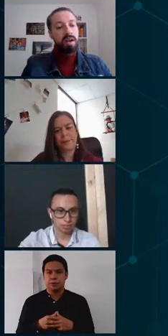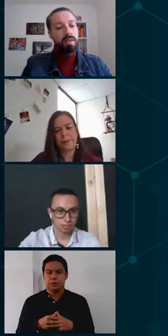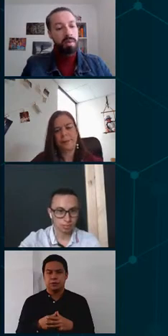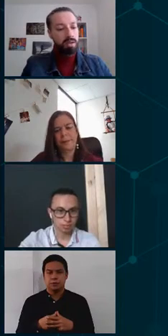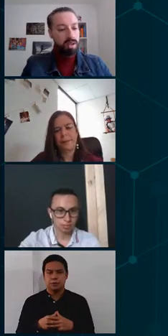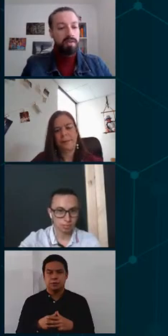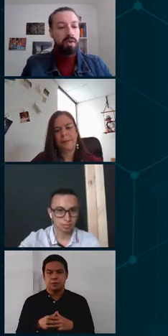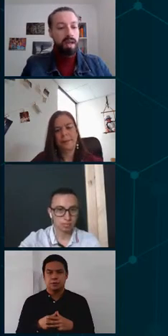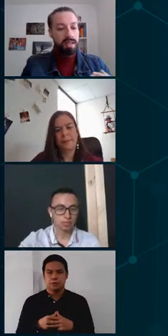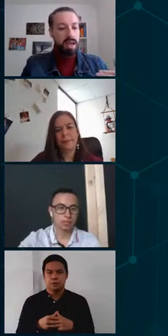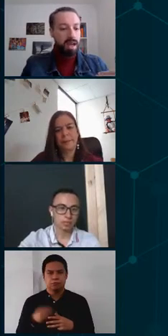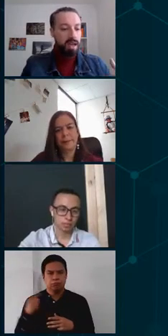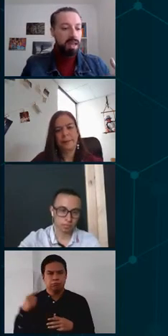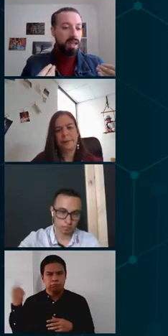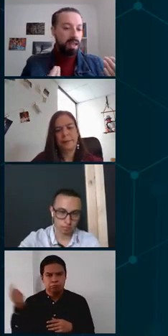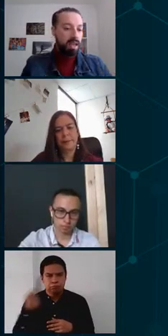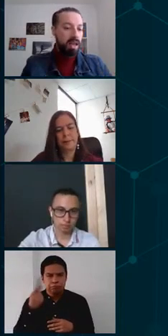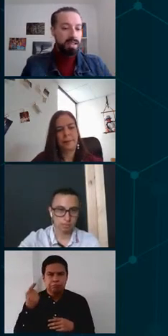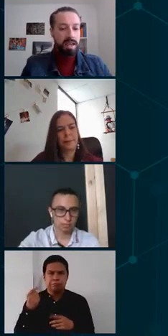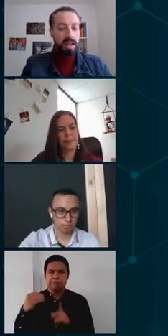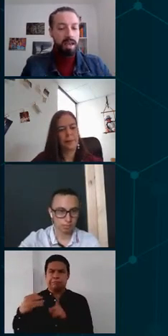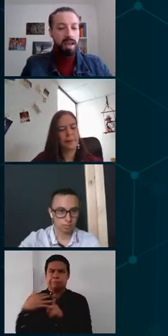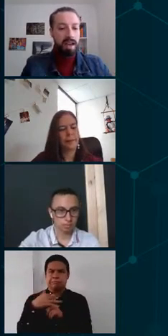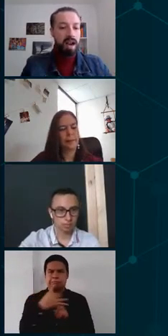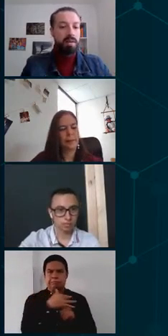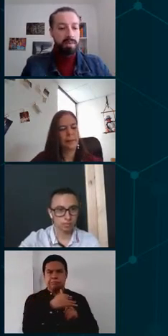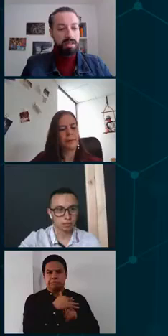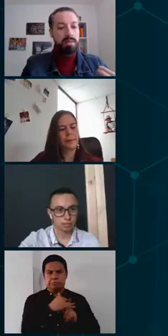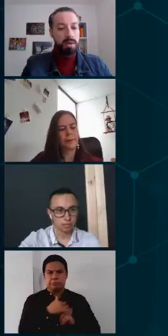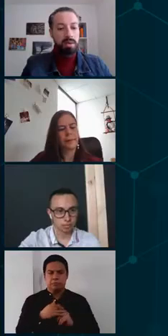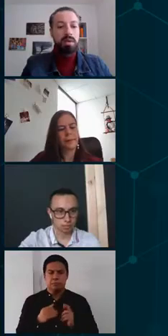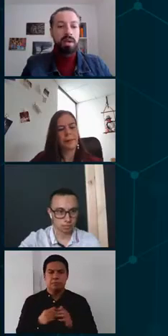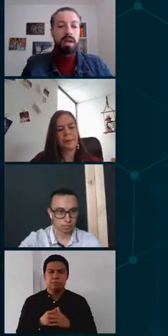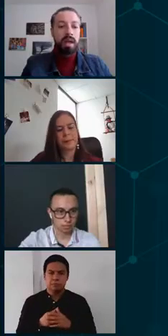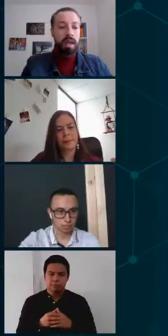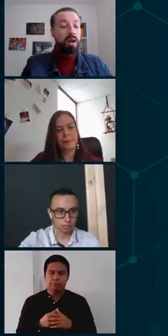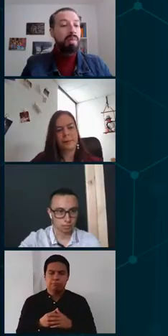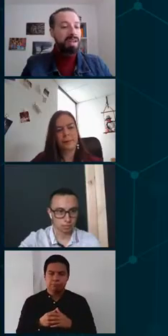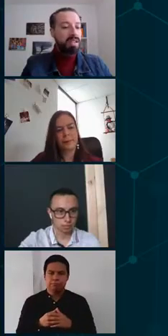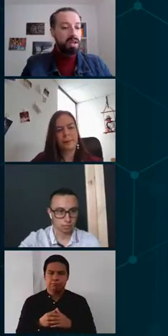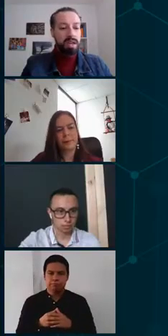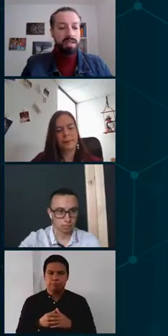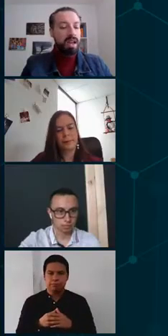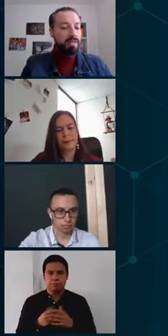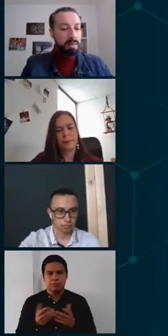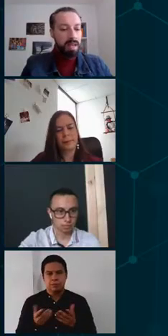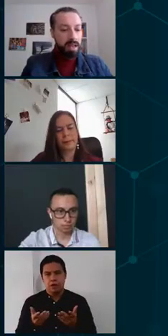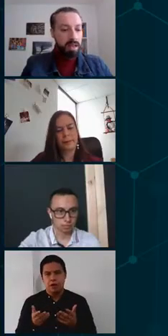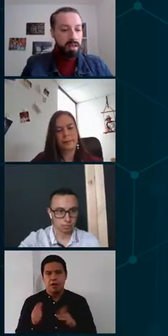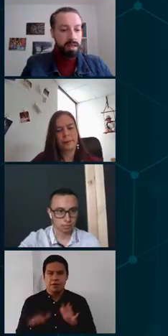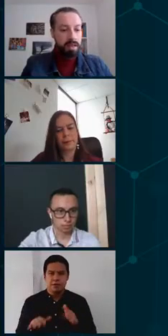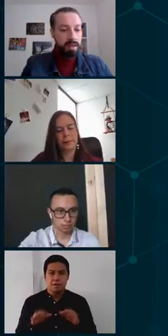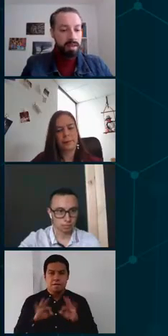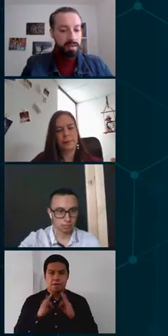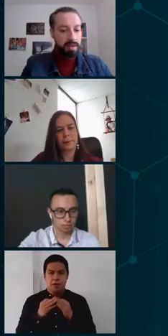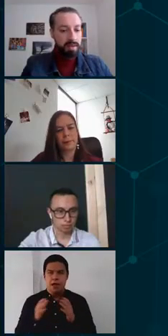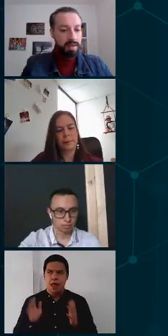lo que de alguna forma los influencia y hace generar pues como conversaciones en la